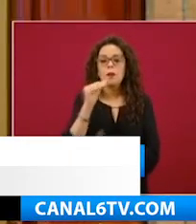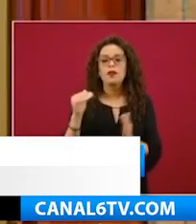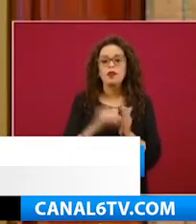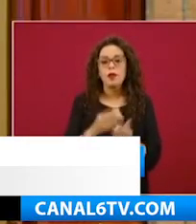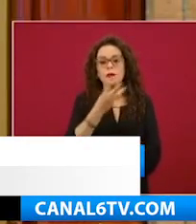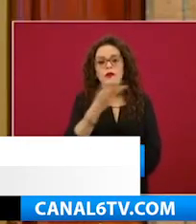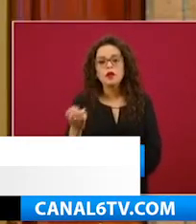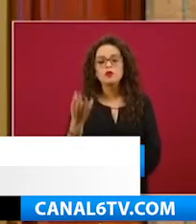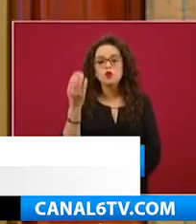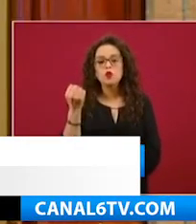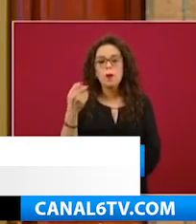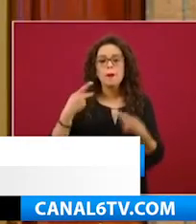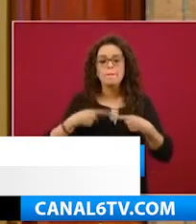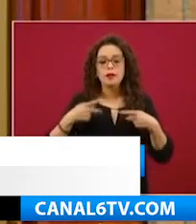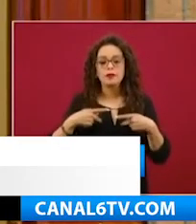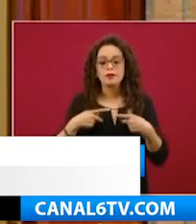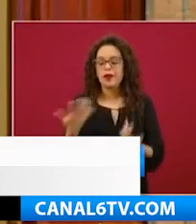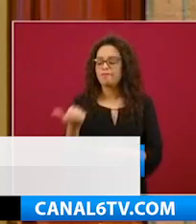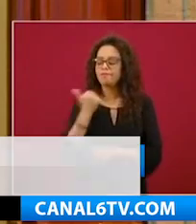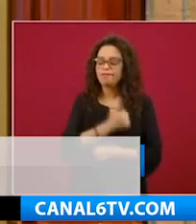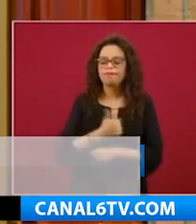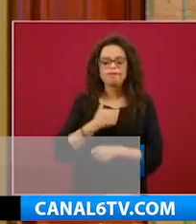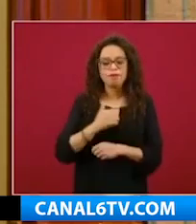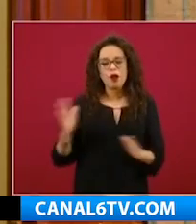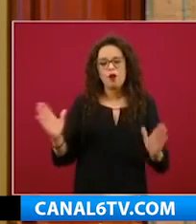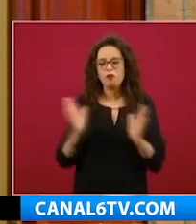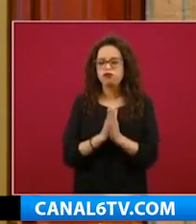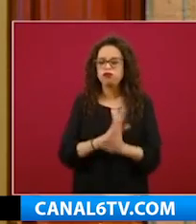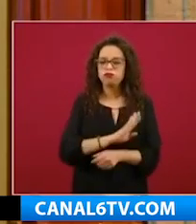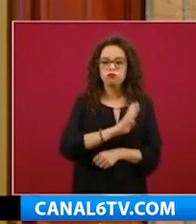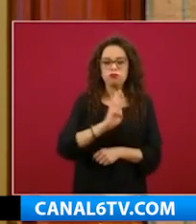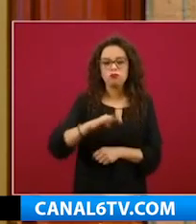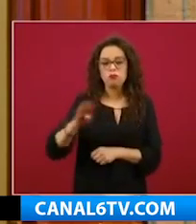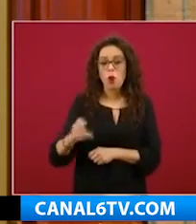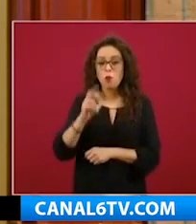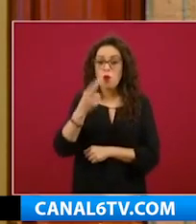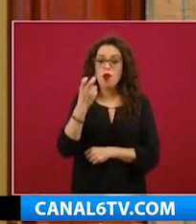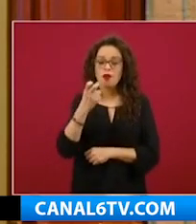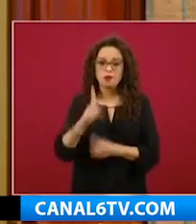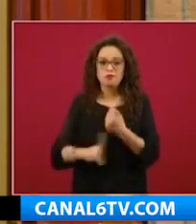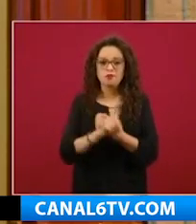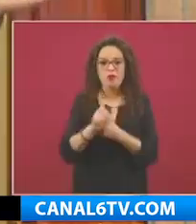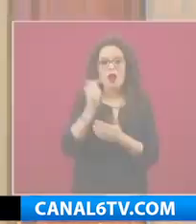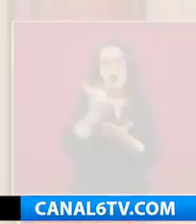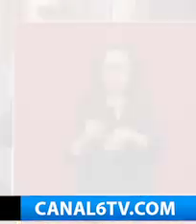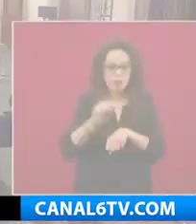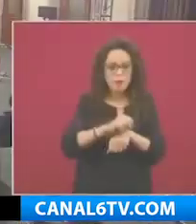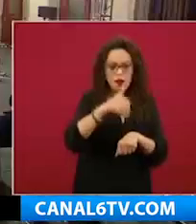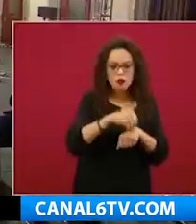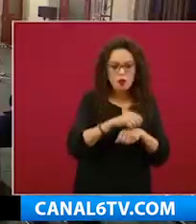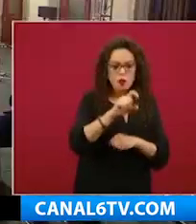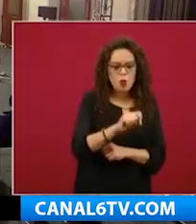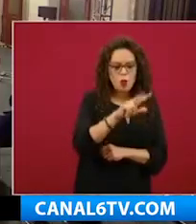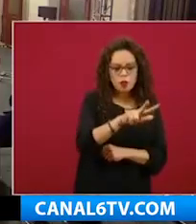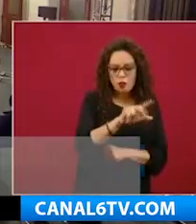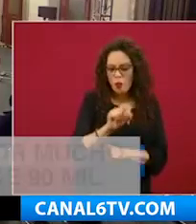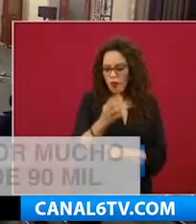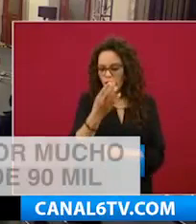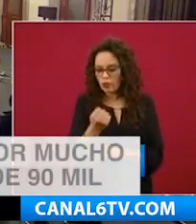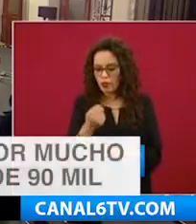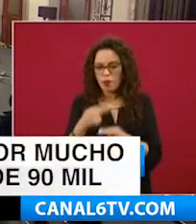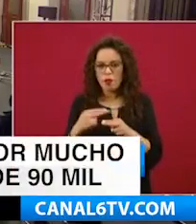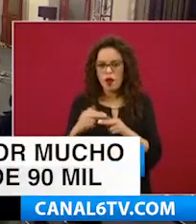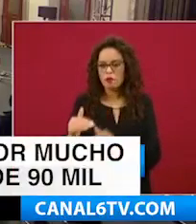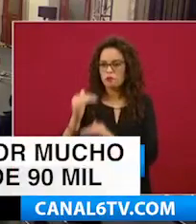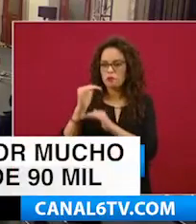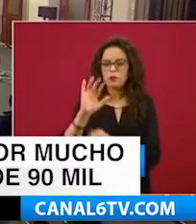90.309 personas que lamentablemente han fallecido a consecuencias de las complicaciones de la enfermedad. Este miércoles 28 de octubre, México